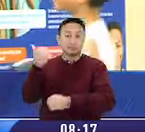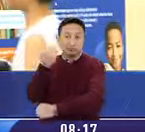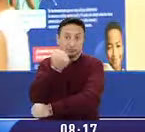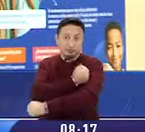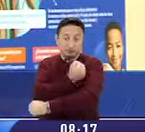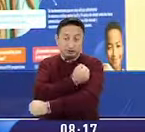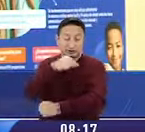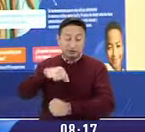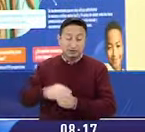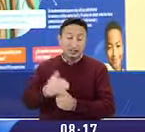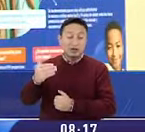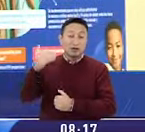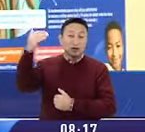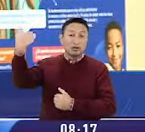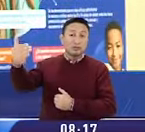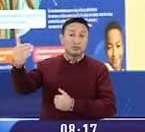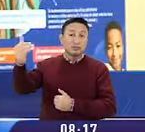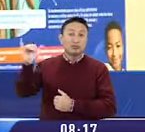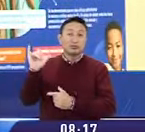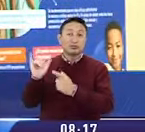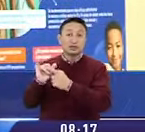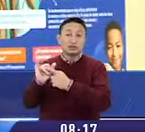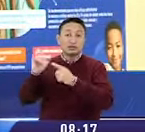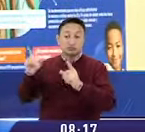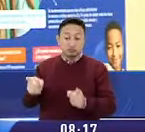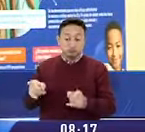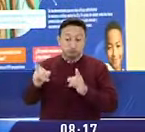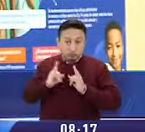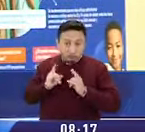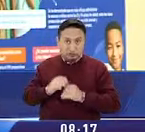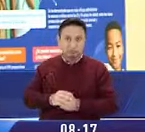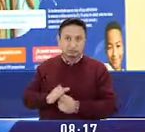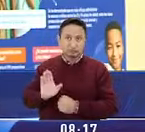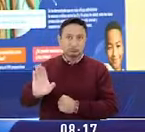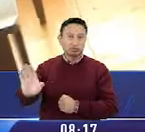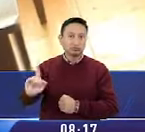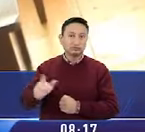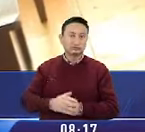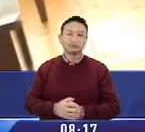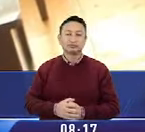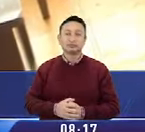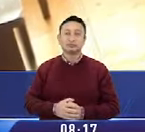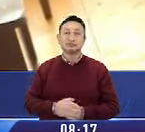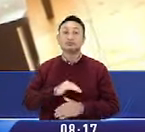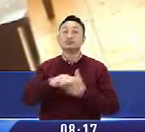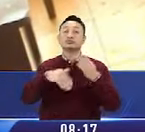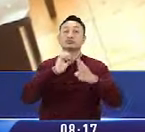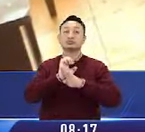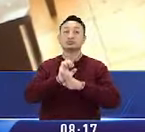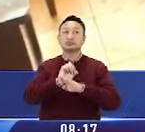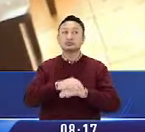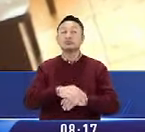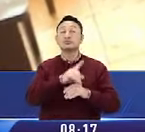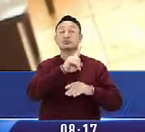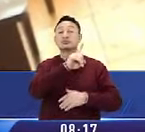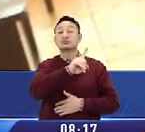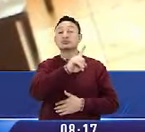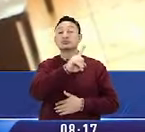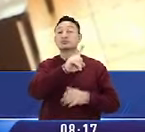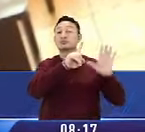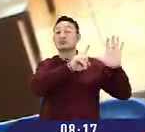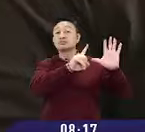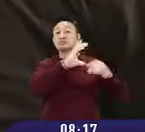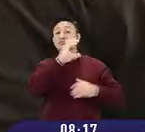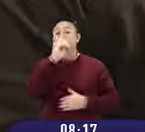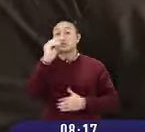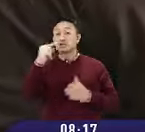edades futuras ellos adquieran el cáncer de cuello uterino. A escala nacional, alrededor de 600.000 niños y